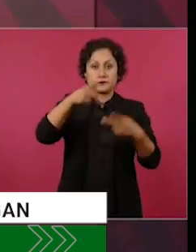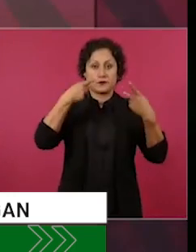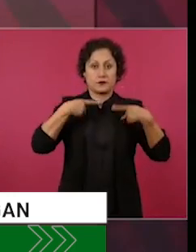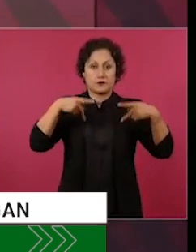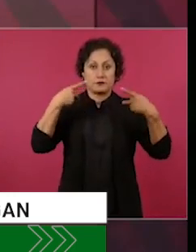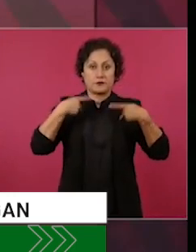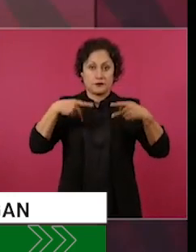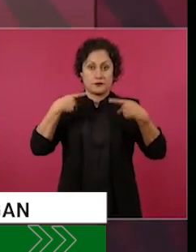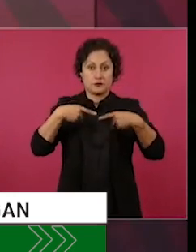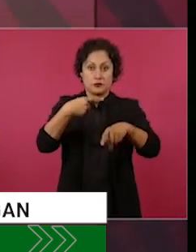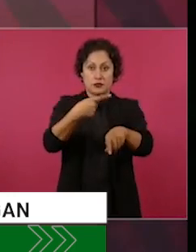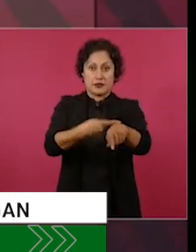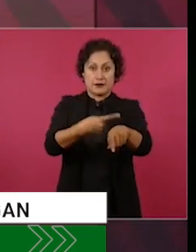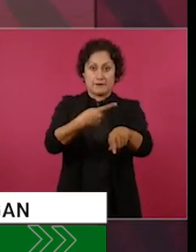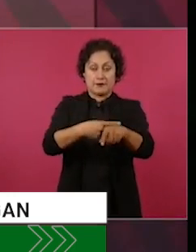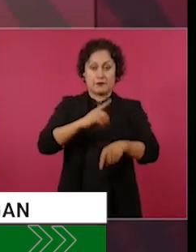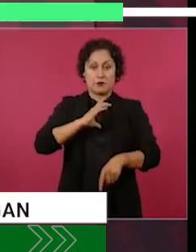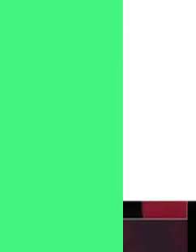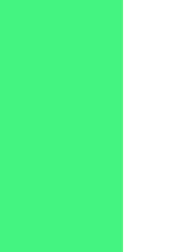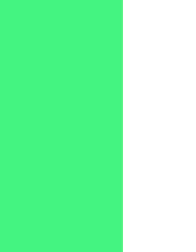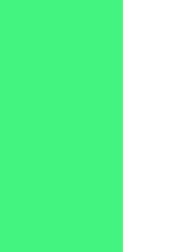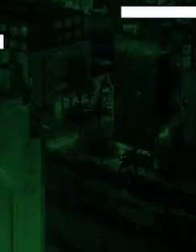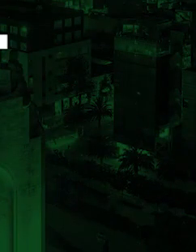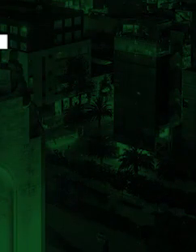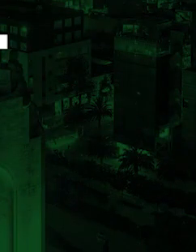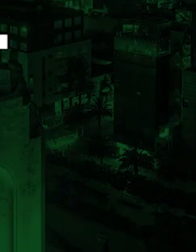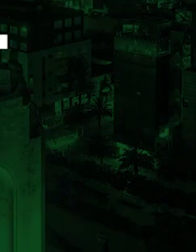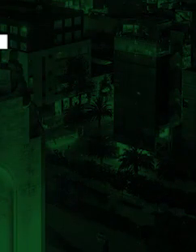enfermos de cáncer.